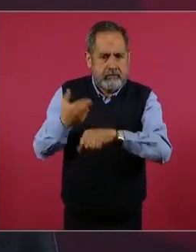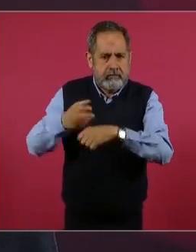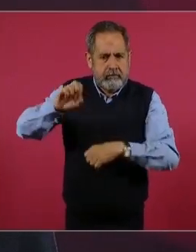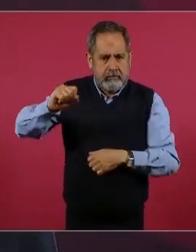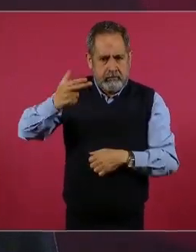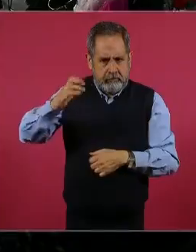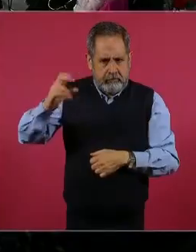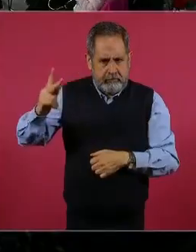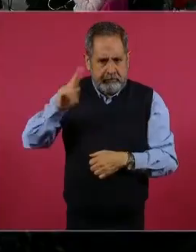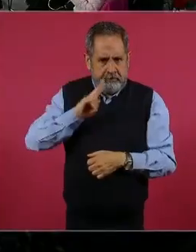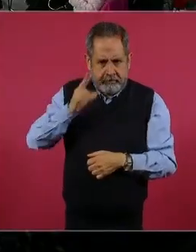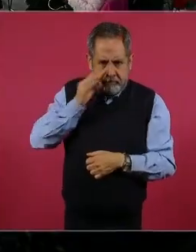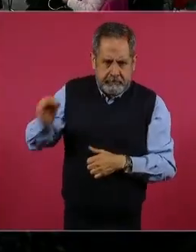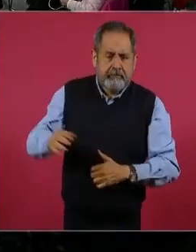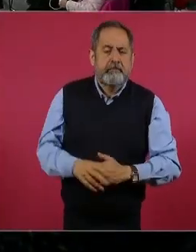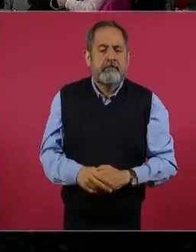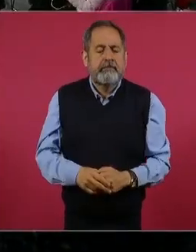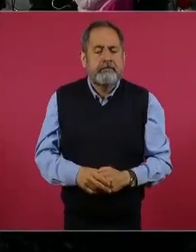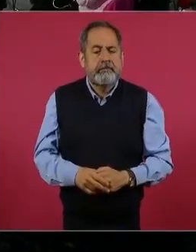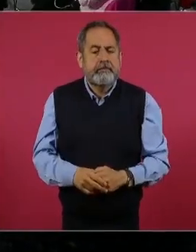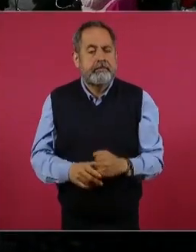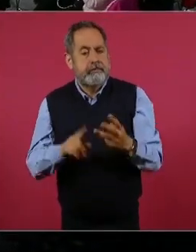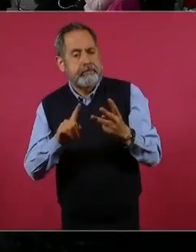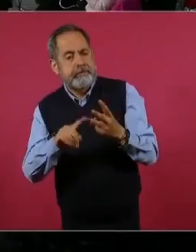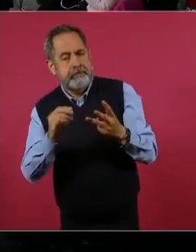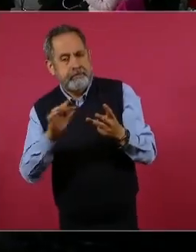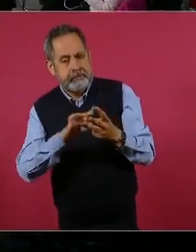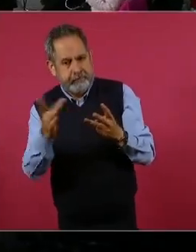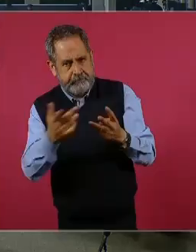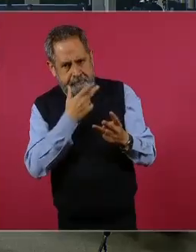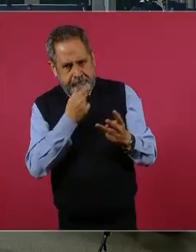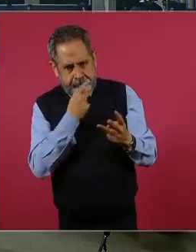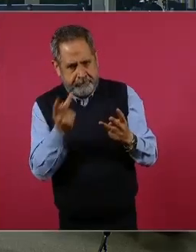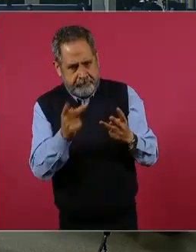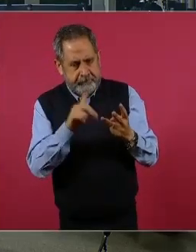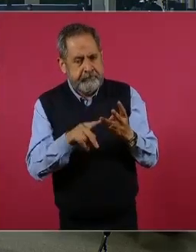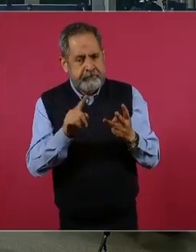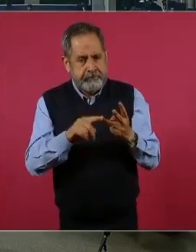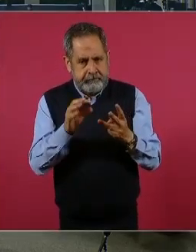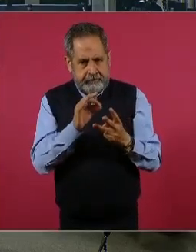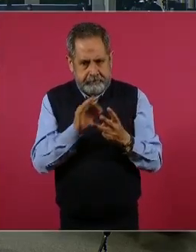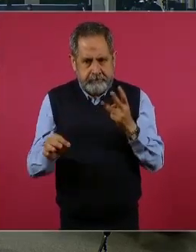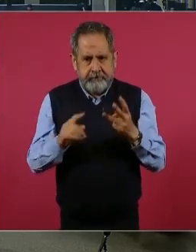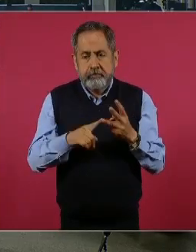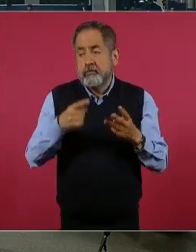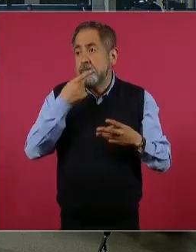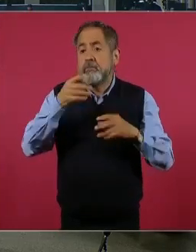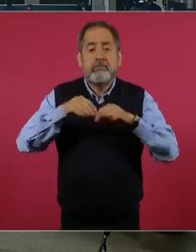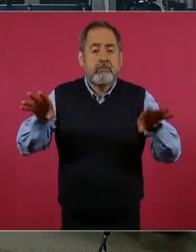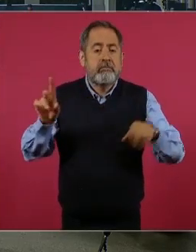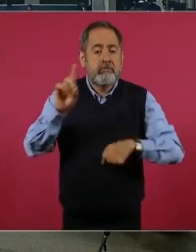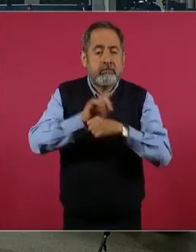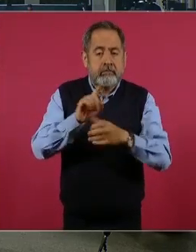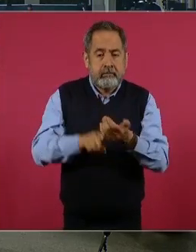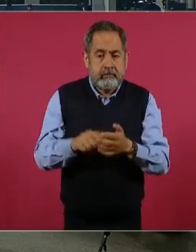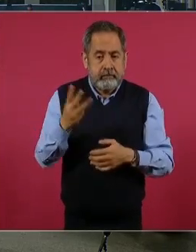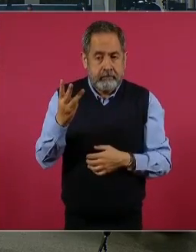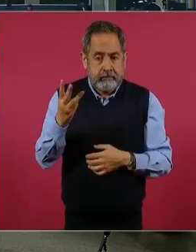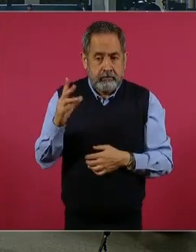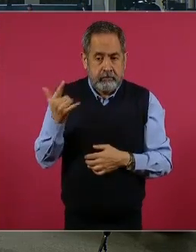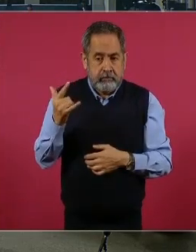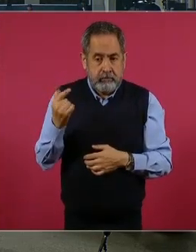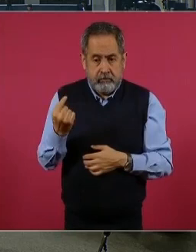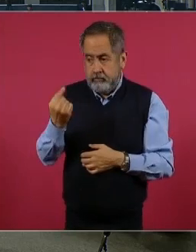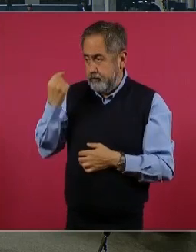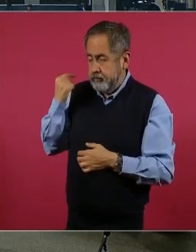Hacienda. Muchas gracias. Y ya como tercera pregunta, pues se ha dado a conocer que el 3 de julio pasado fue